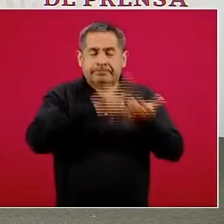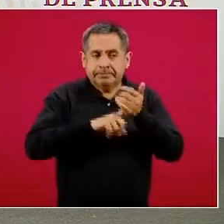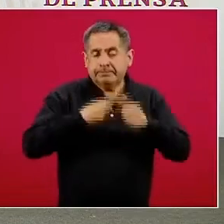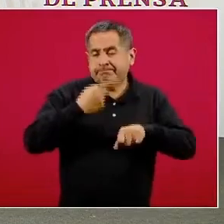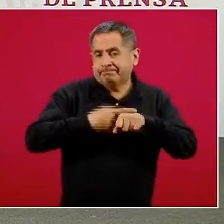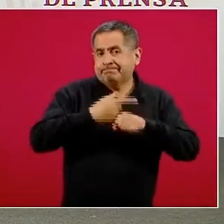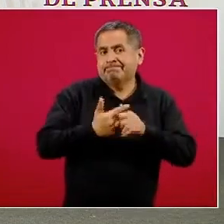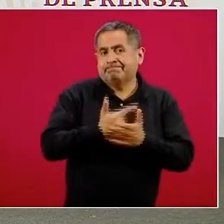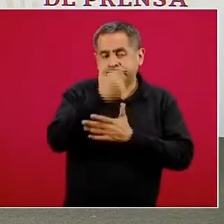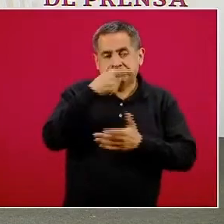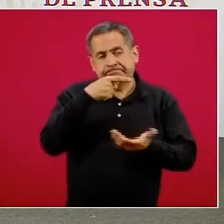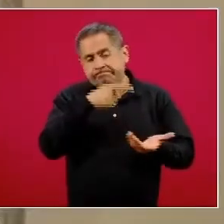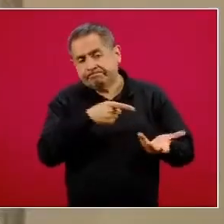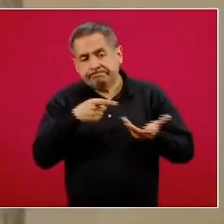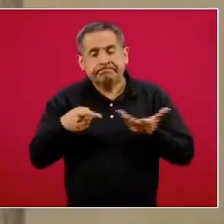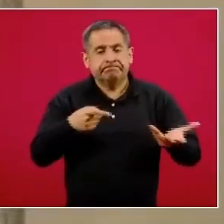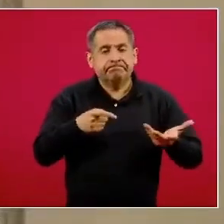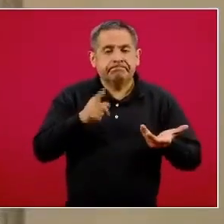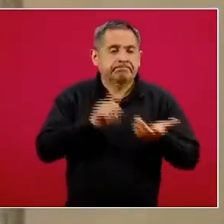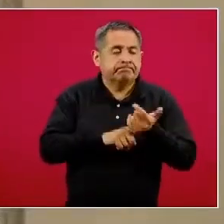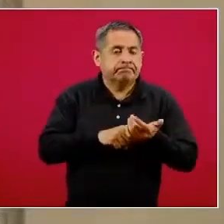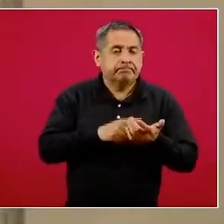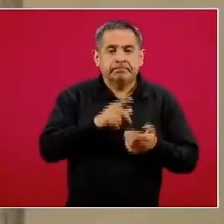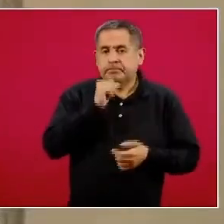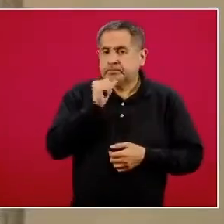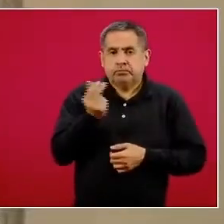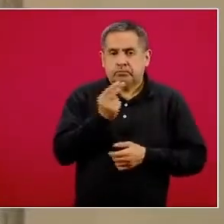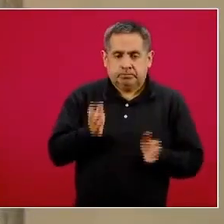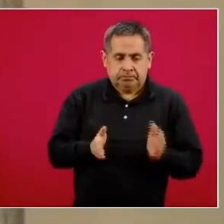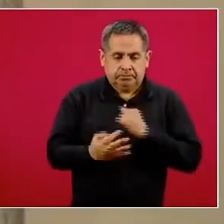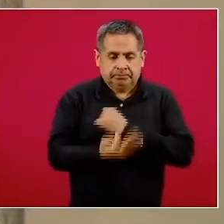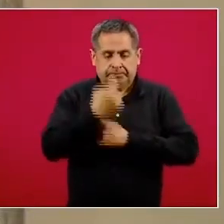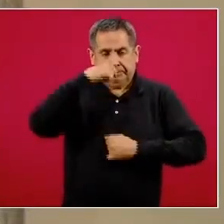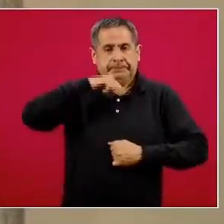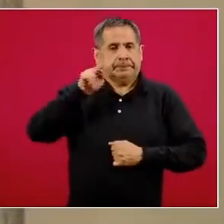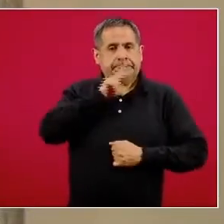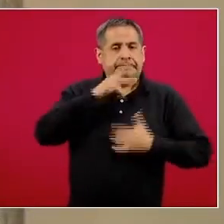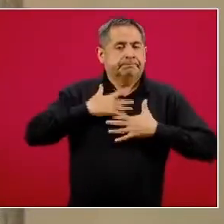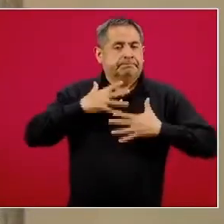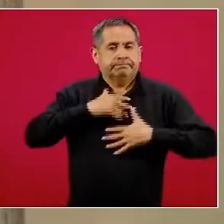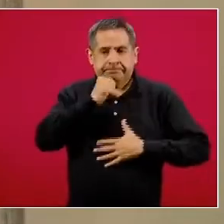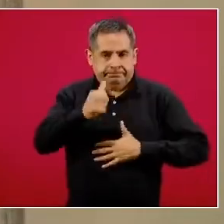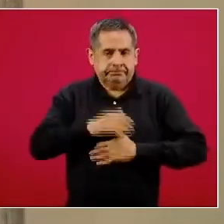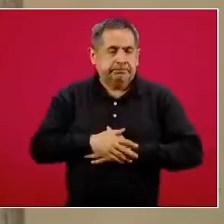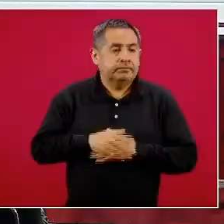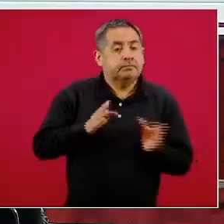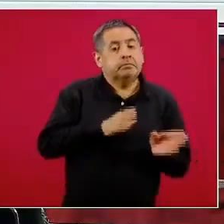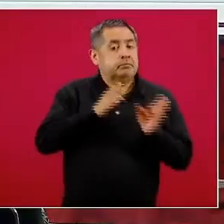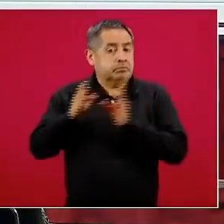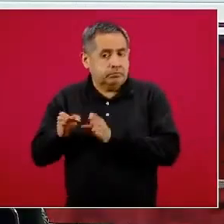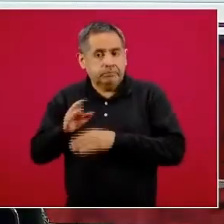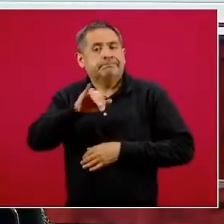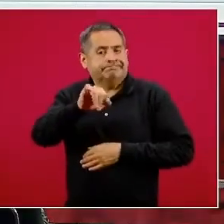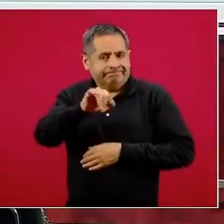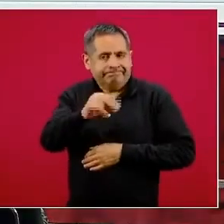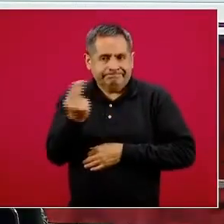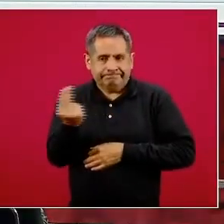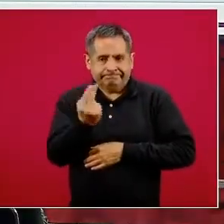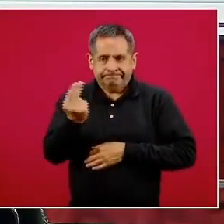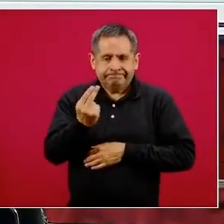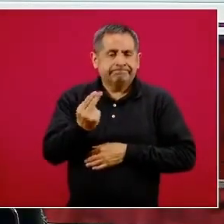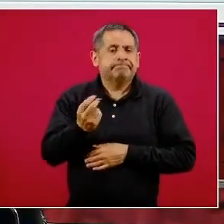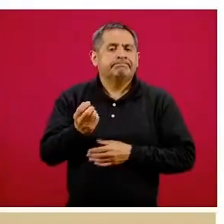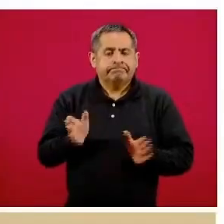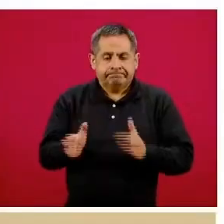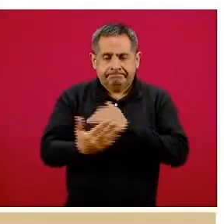disponibles para infección respiratoria aguda grave que no requiere de un ventilador mecánico. Sobre las que sí requieren de un